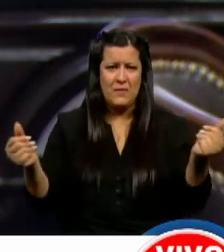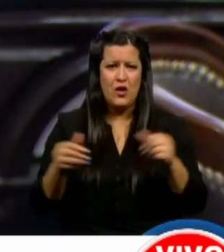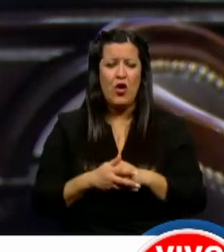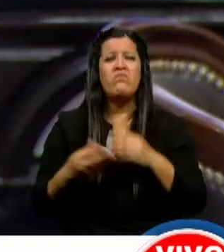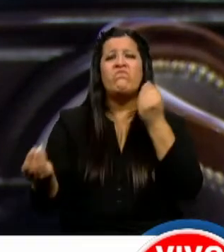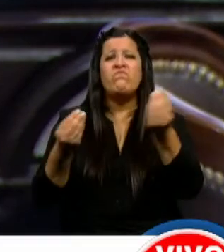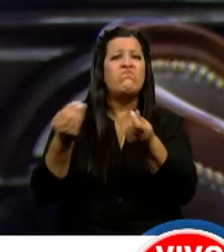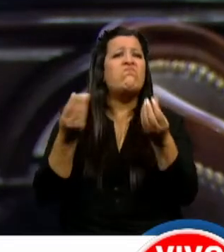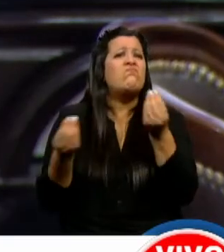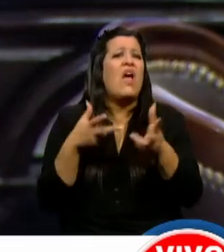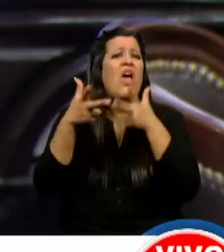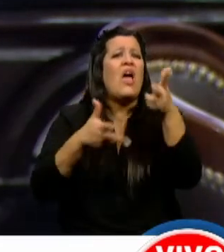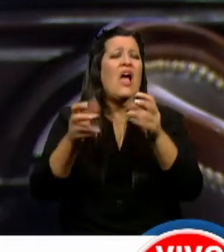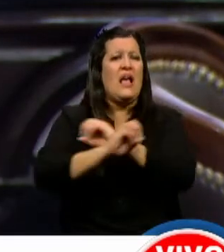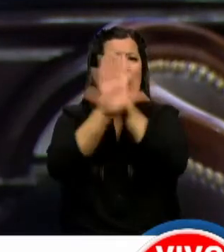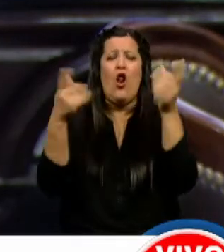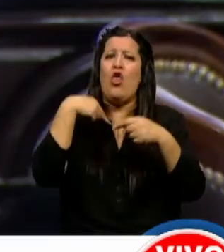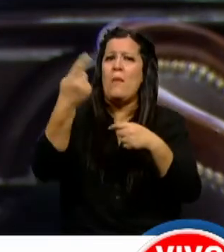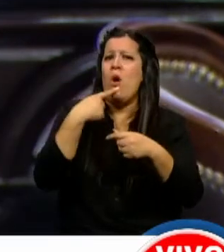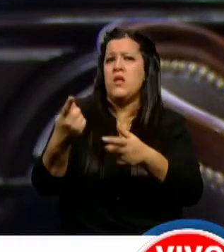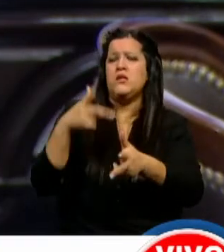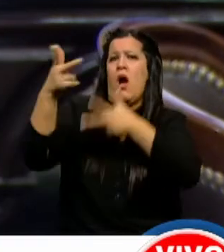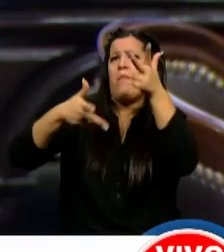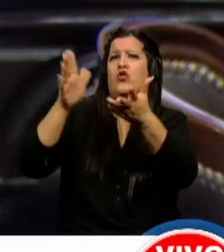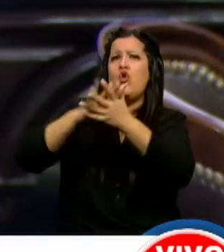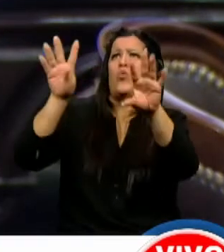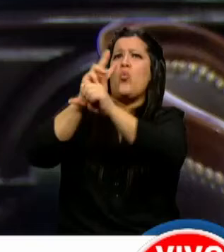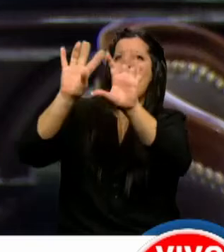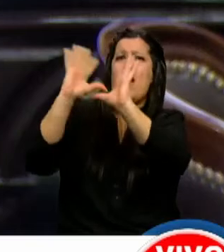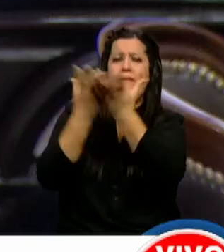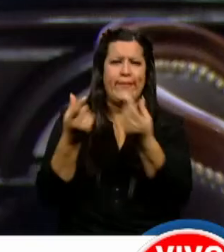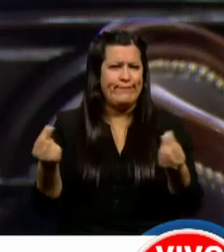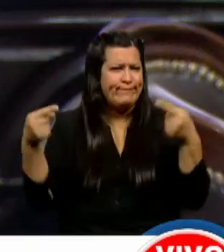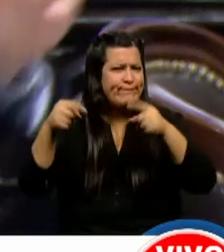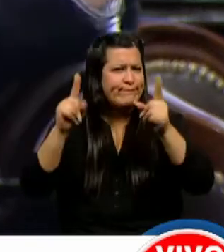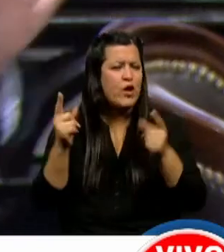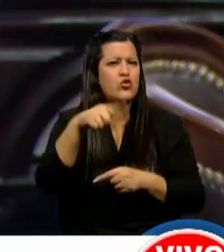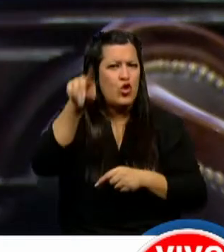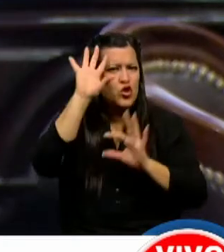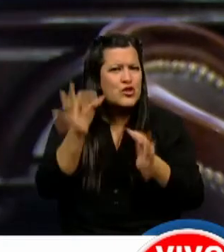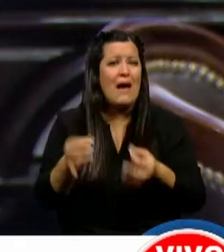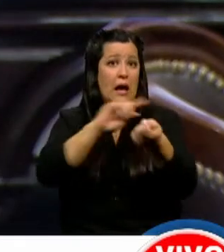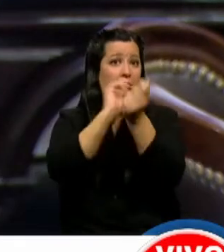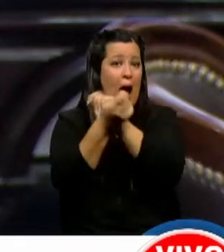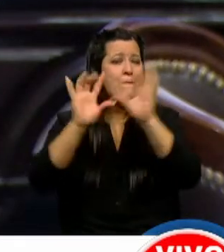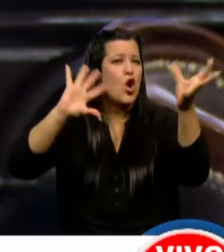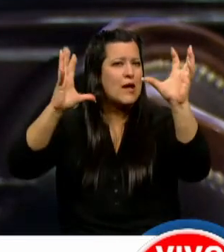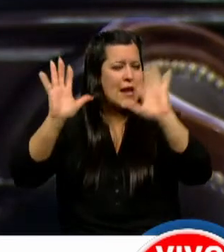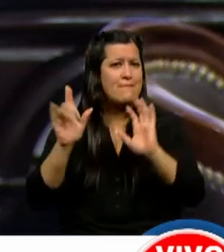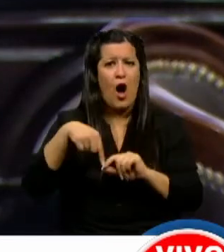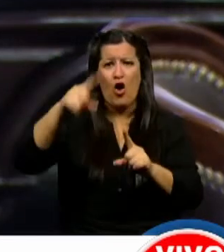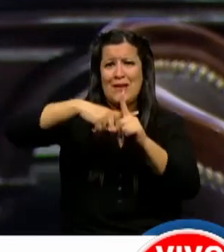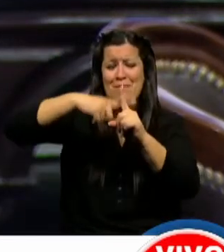qué se traduce? Digo, para que después no vengan con discursos ambientalistas. Sabemos que el cambio climático lo estamos viendo hoy con